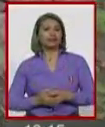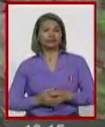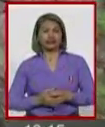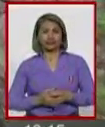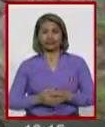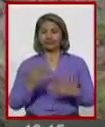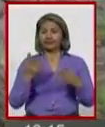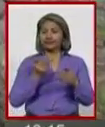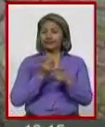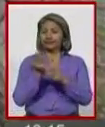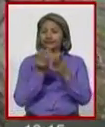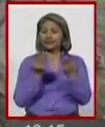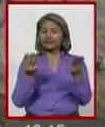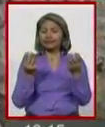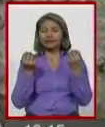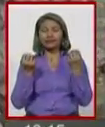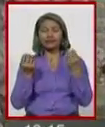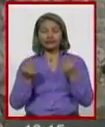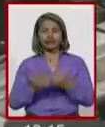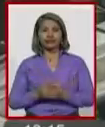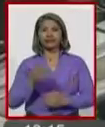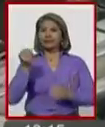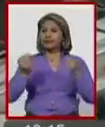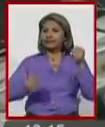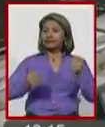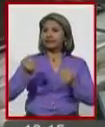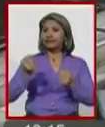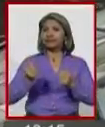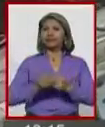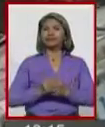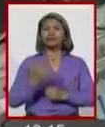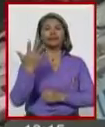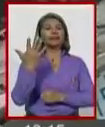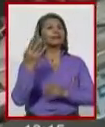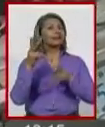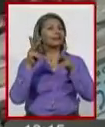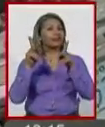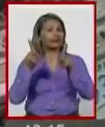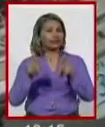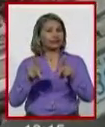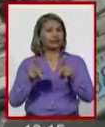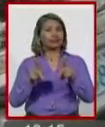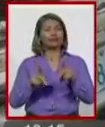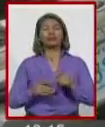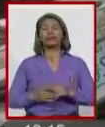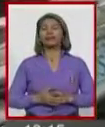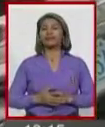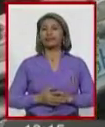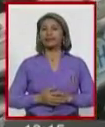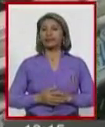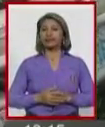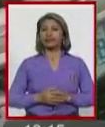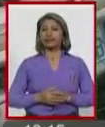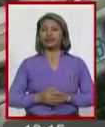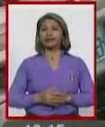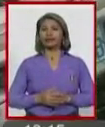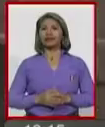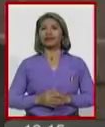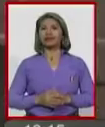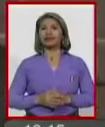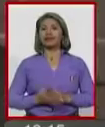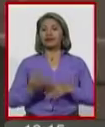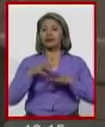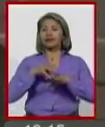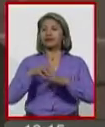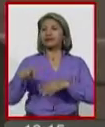se registran daños materiales de consideración en la vagoneta y 5 de las 6 personas que viajaban